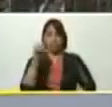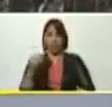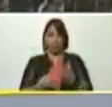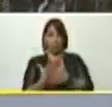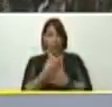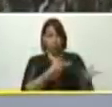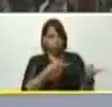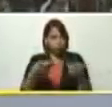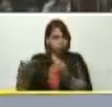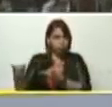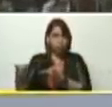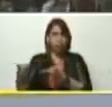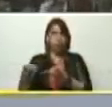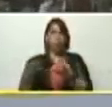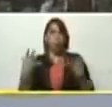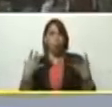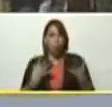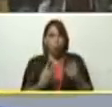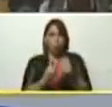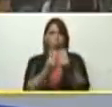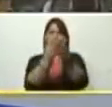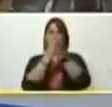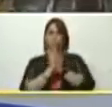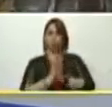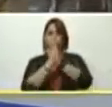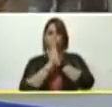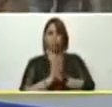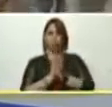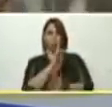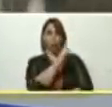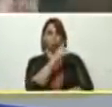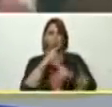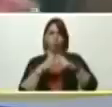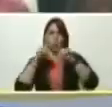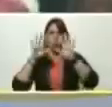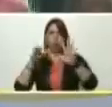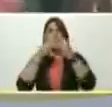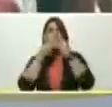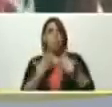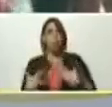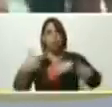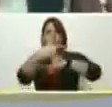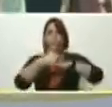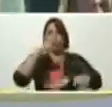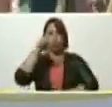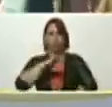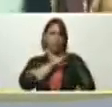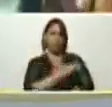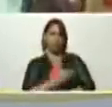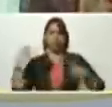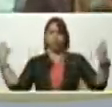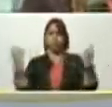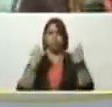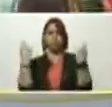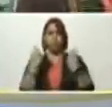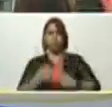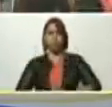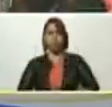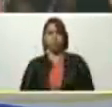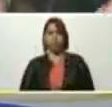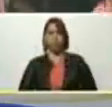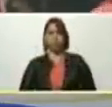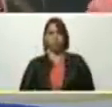invito a que juntos lancemos el 1x10 del buen gobierno y el poder popular